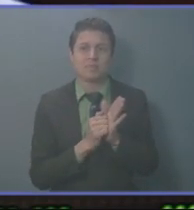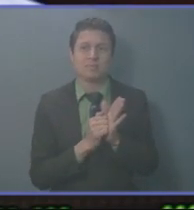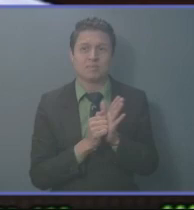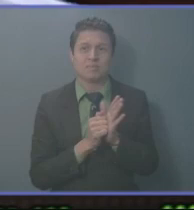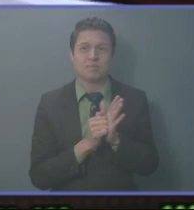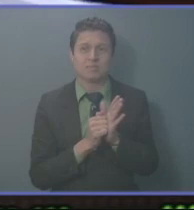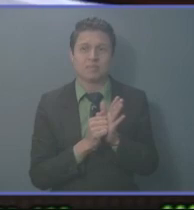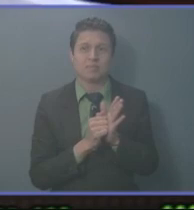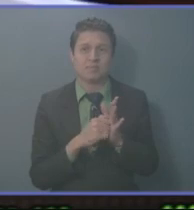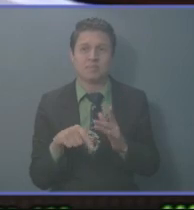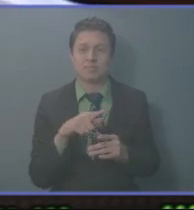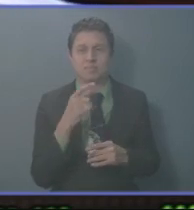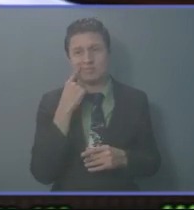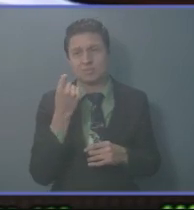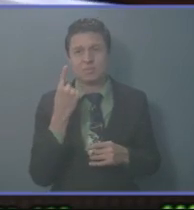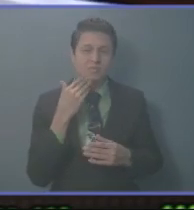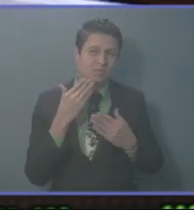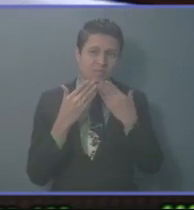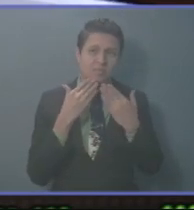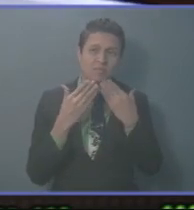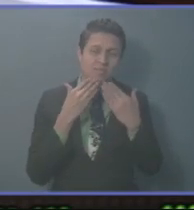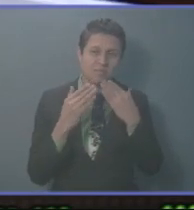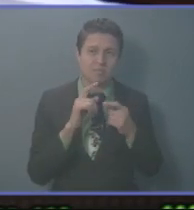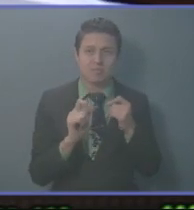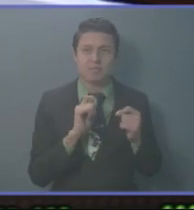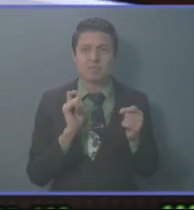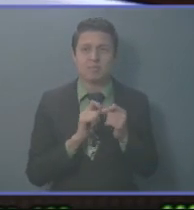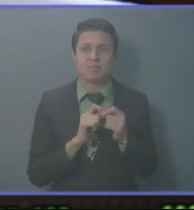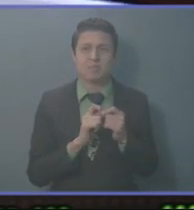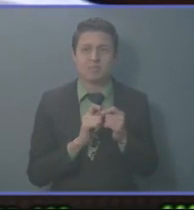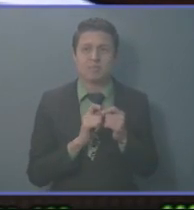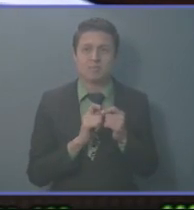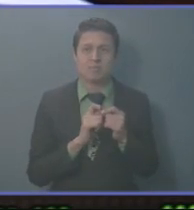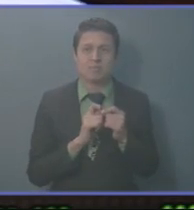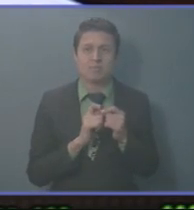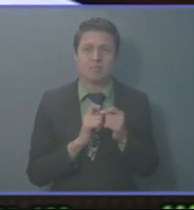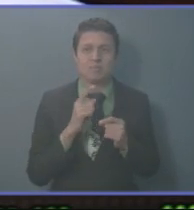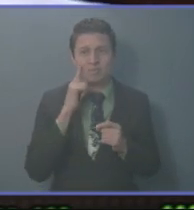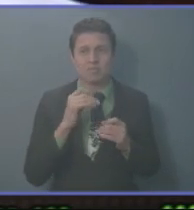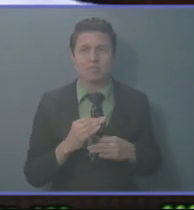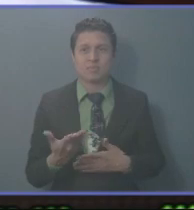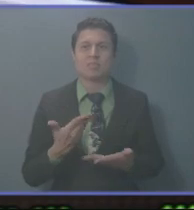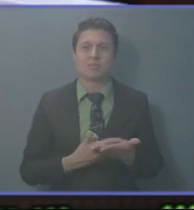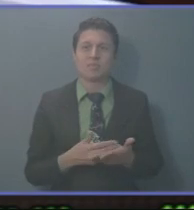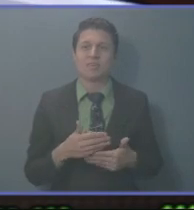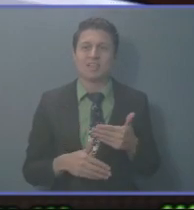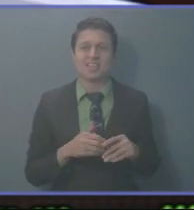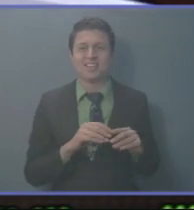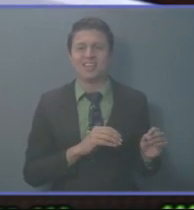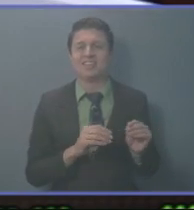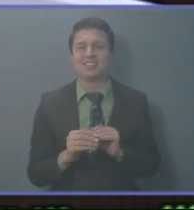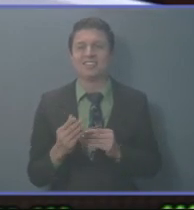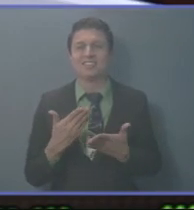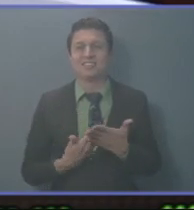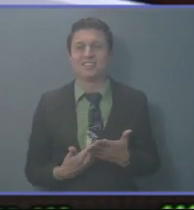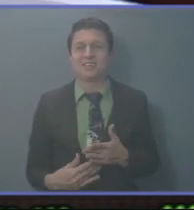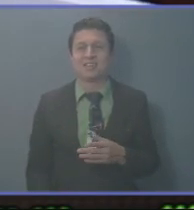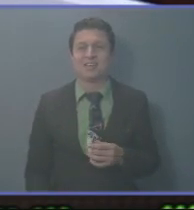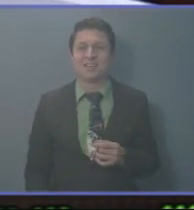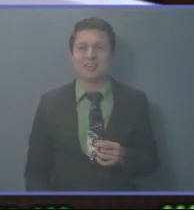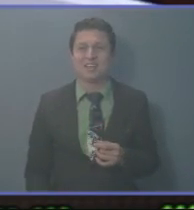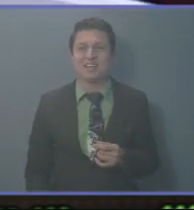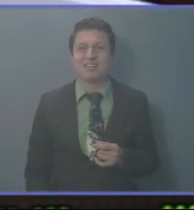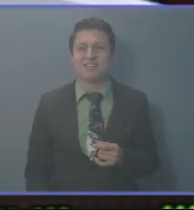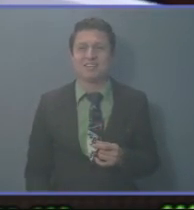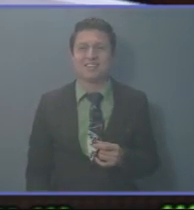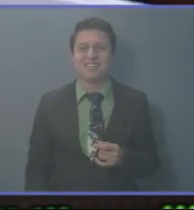Con base a las razones expuestas, la Comisión emite dictamen favorable para lo cual se adjunta el respectivo